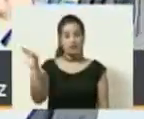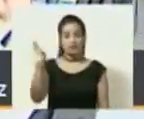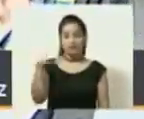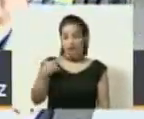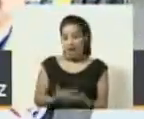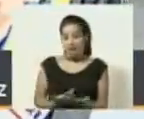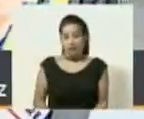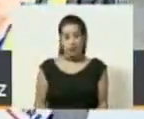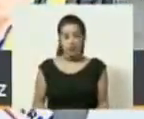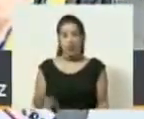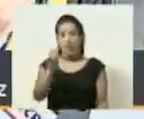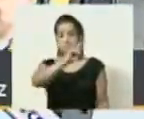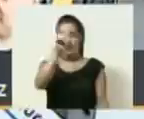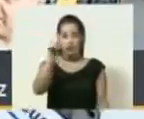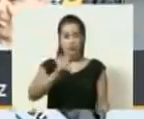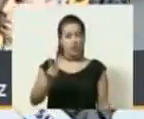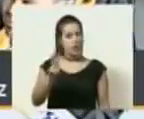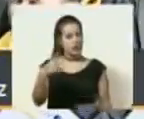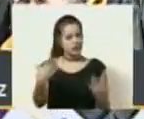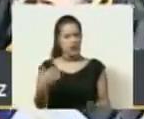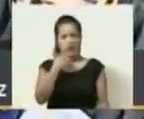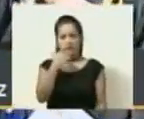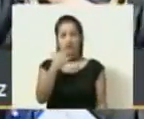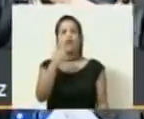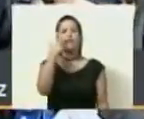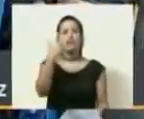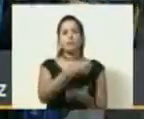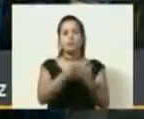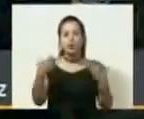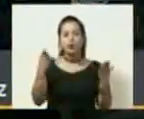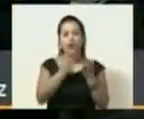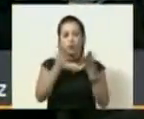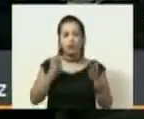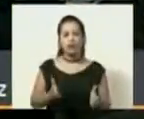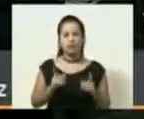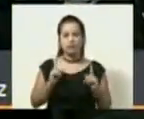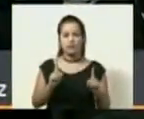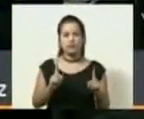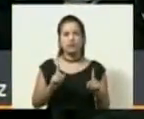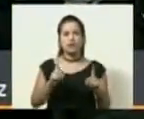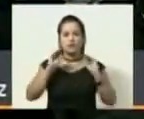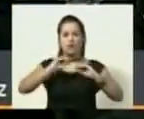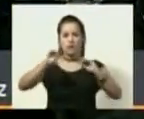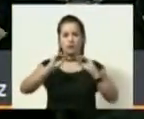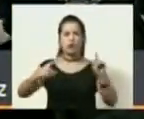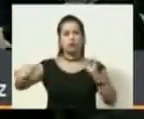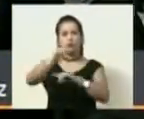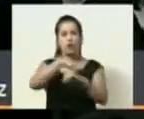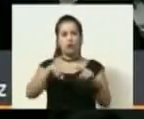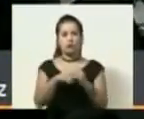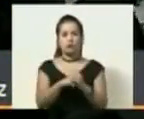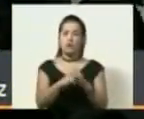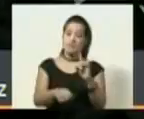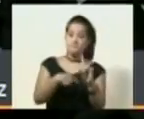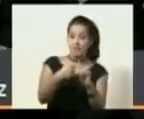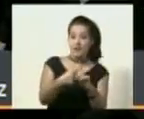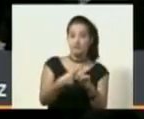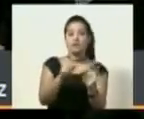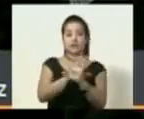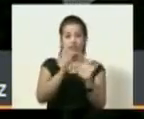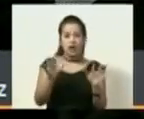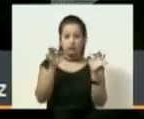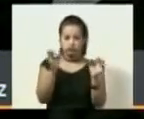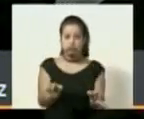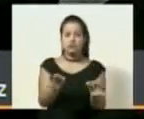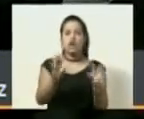hoy Venezuela ya alcance casi 3 millones de estudiantes en el área de formación universitaria, y que además cifras que han permitido